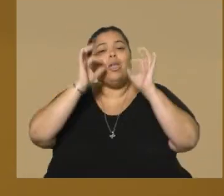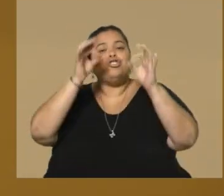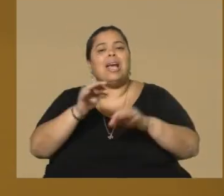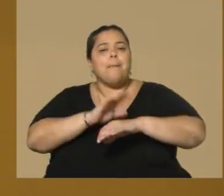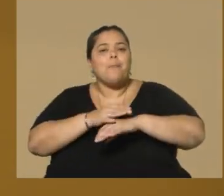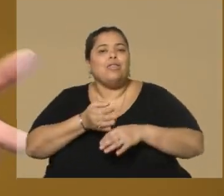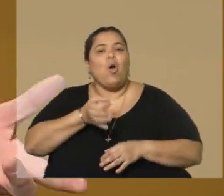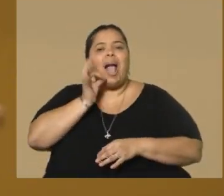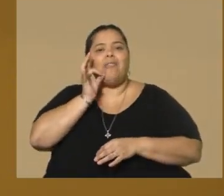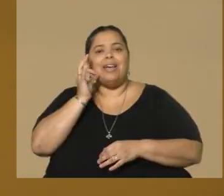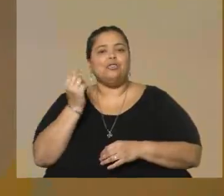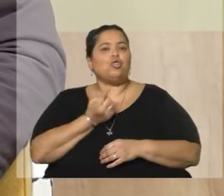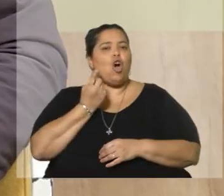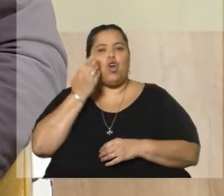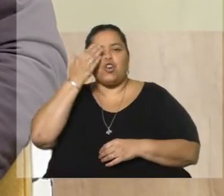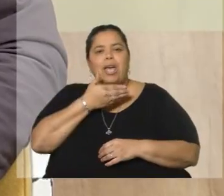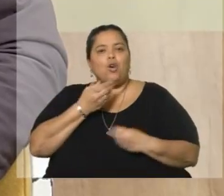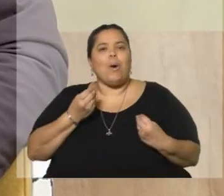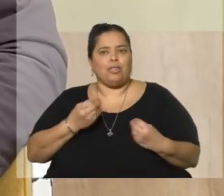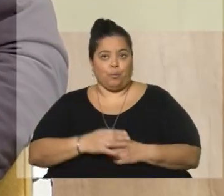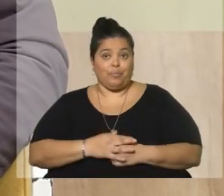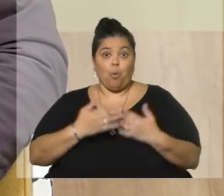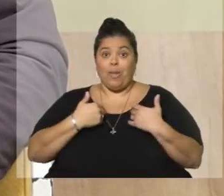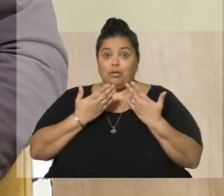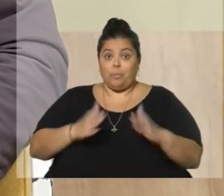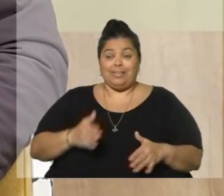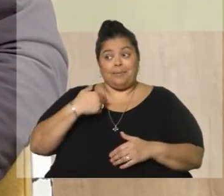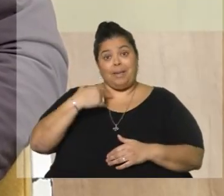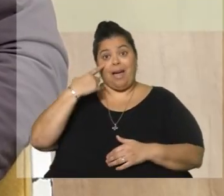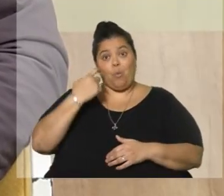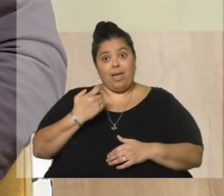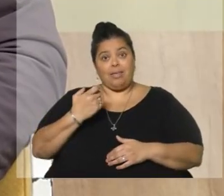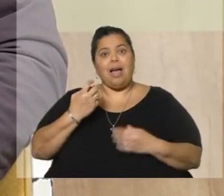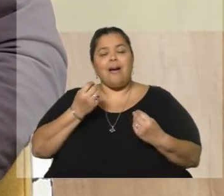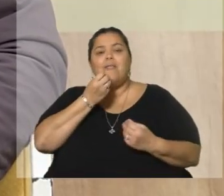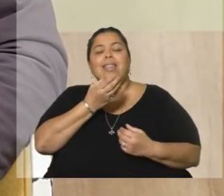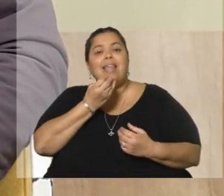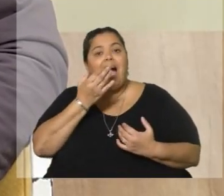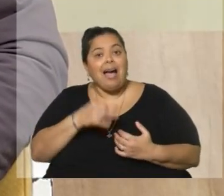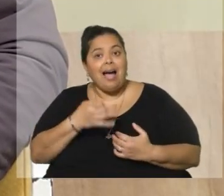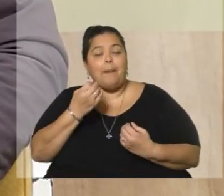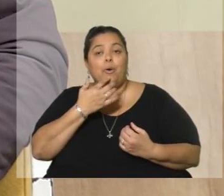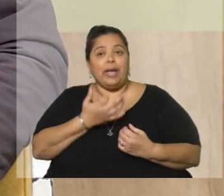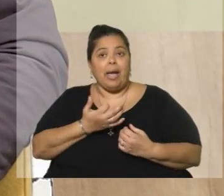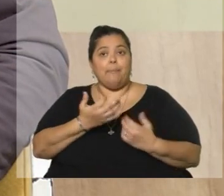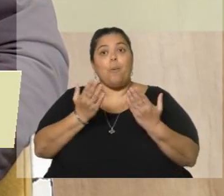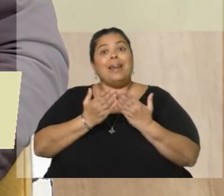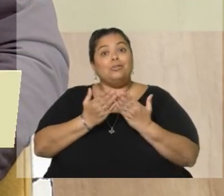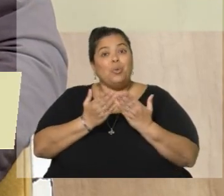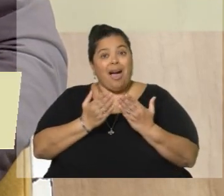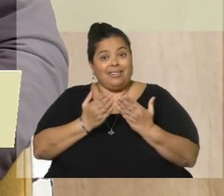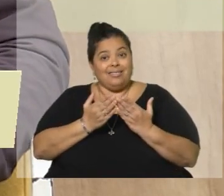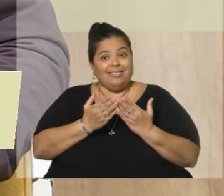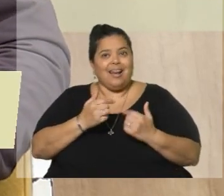te enamoró y cuando ya comencé a darme cuenta de las ventajas que tenía sobre todo para el tema estudiar